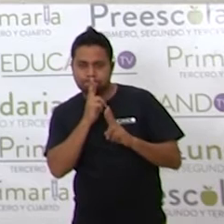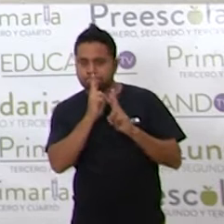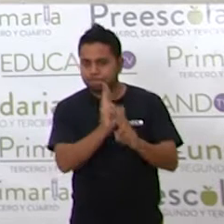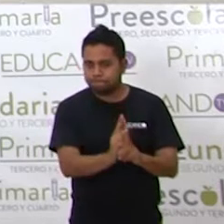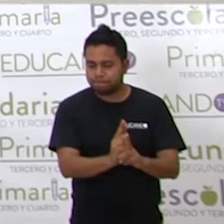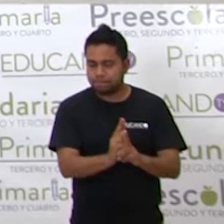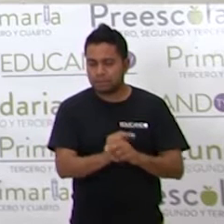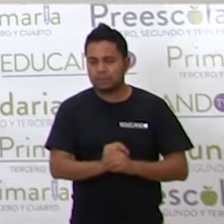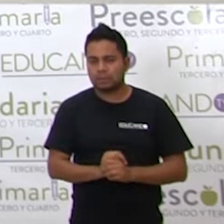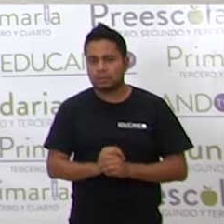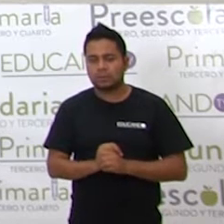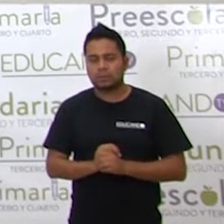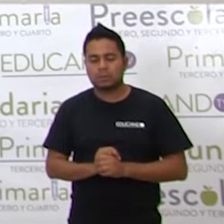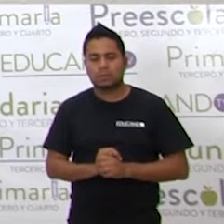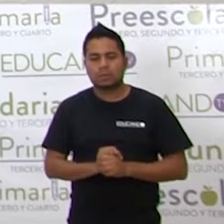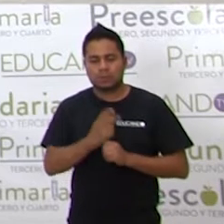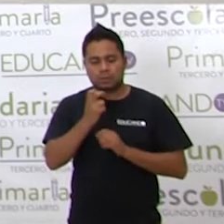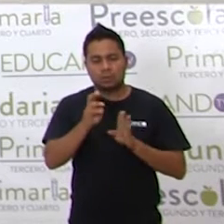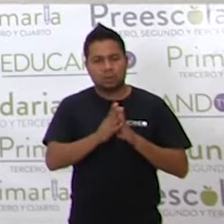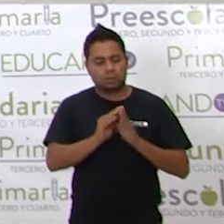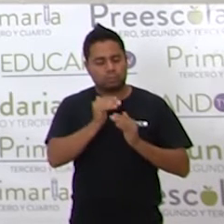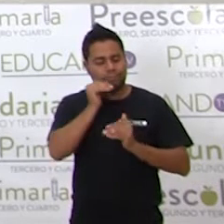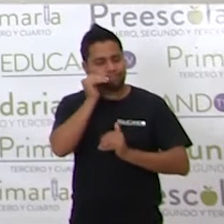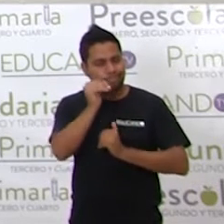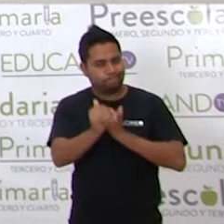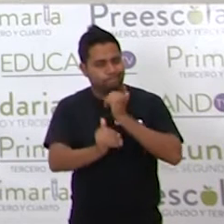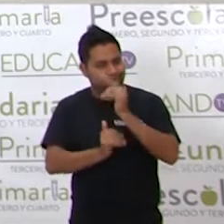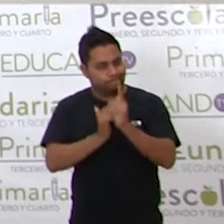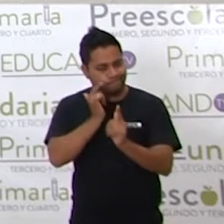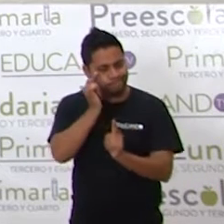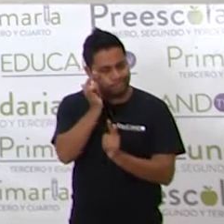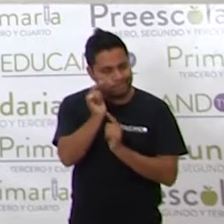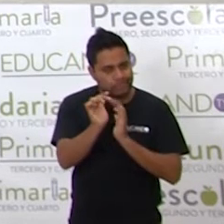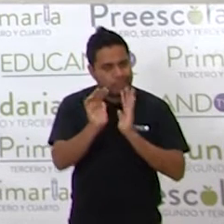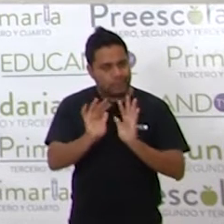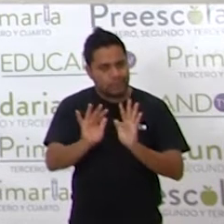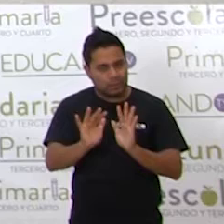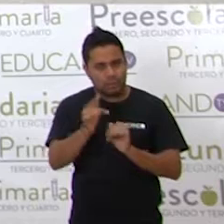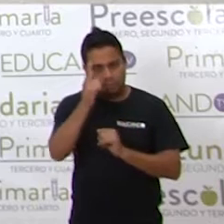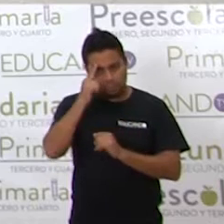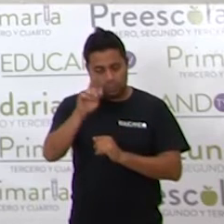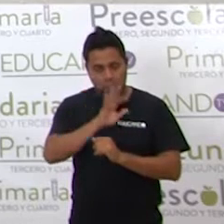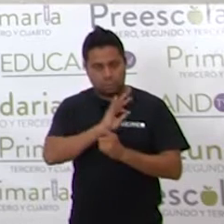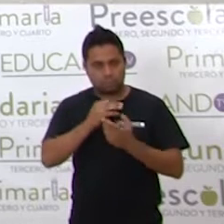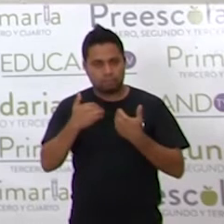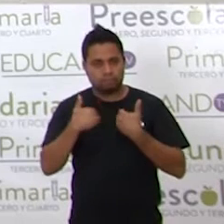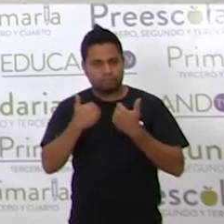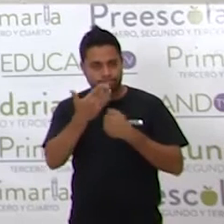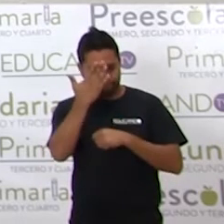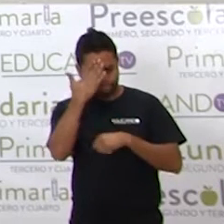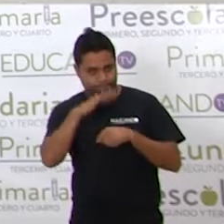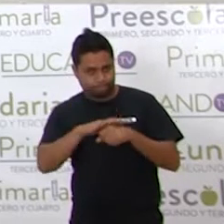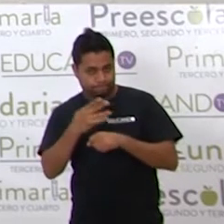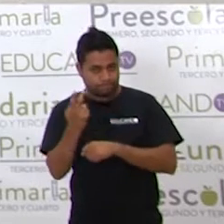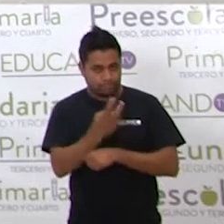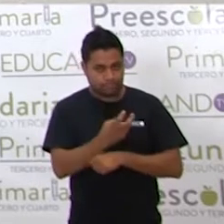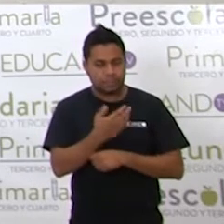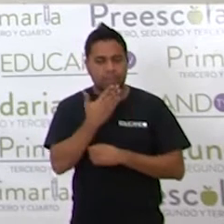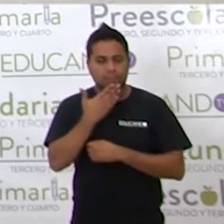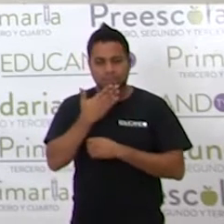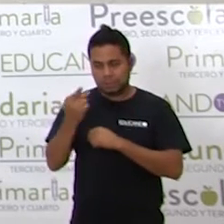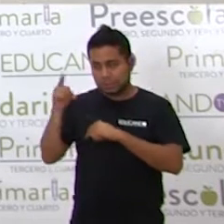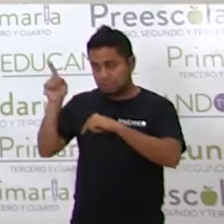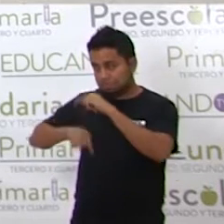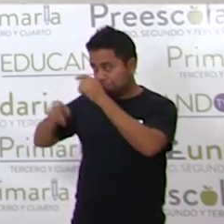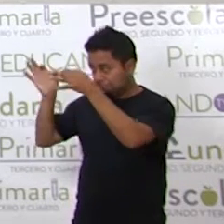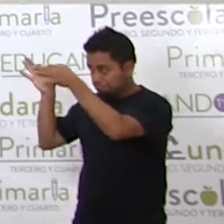Nos vamos a ir pausadamente para que podamos comprender. Bien, retiramos nuestra